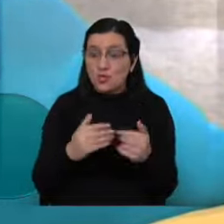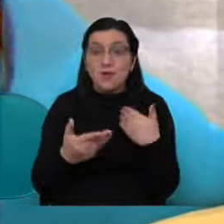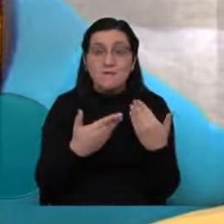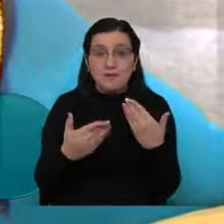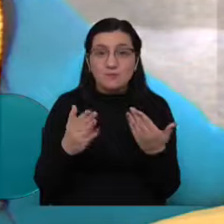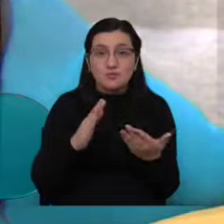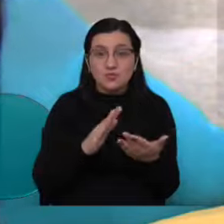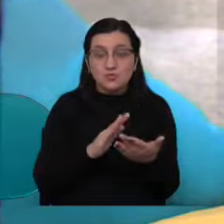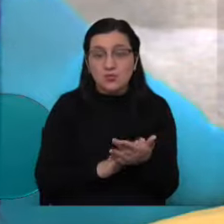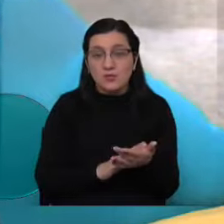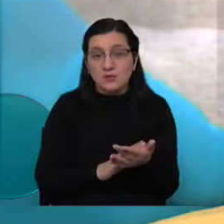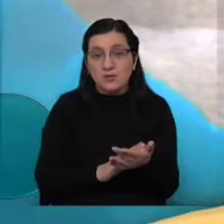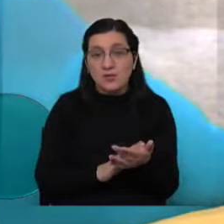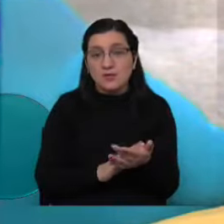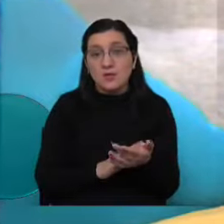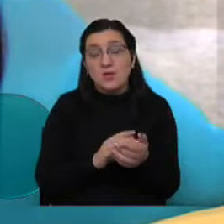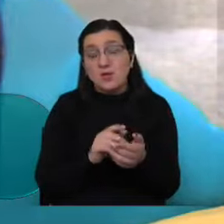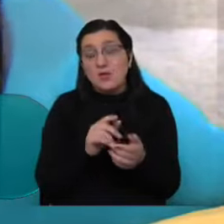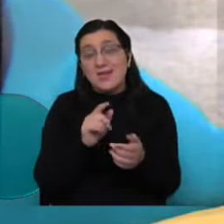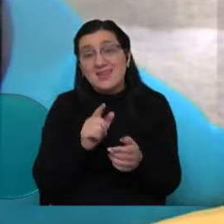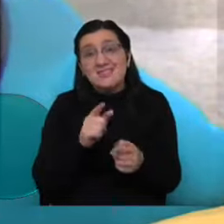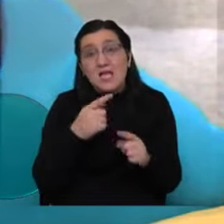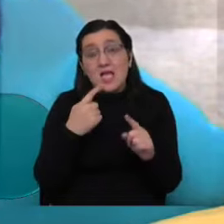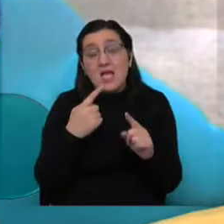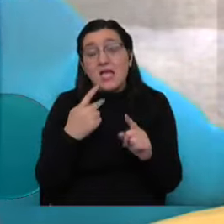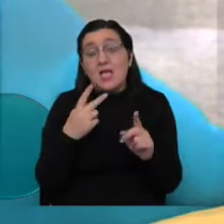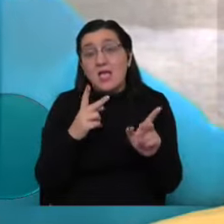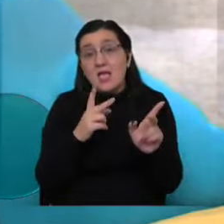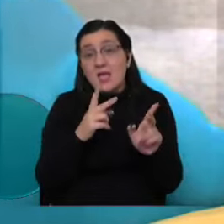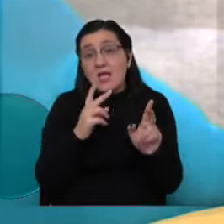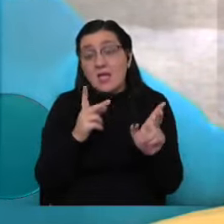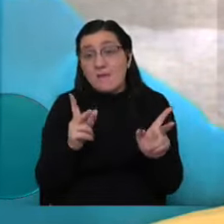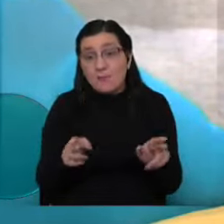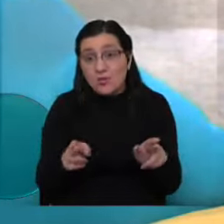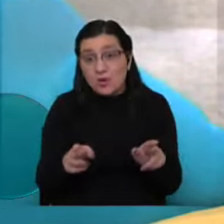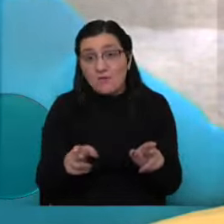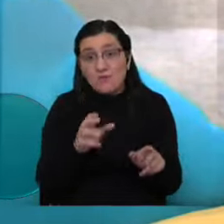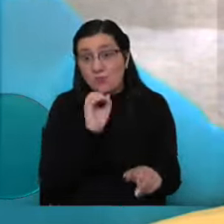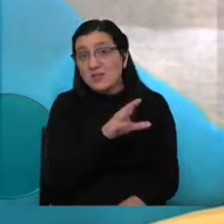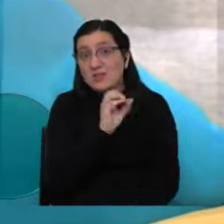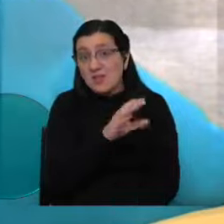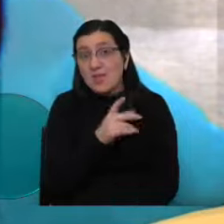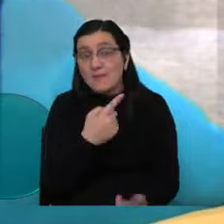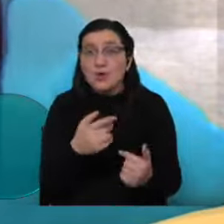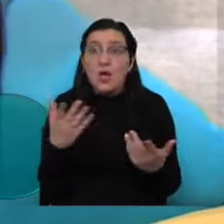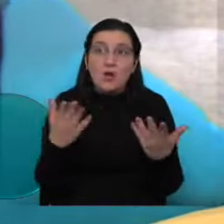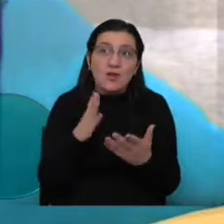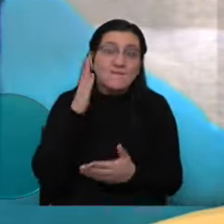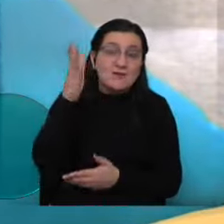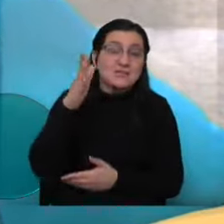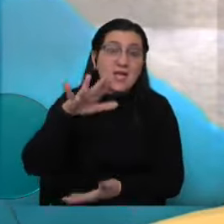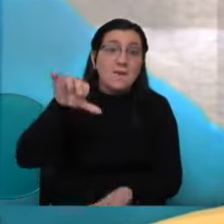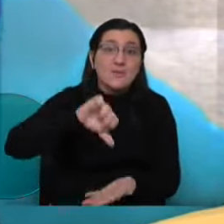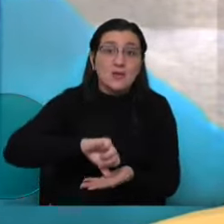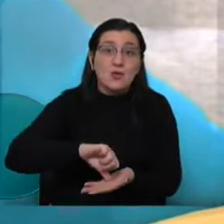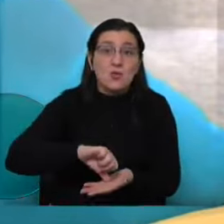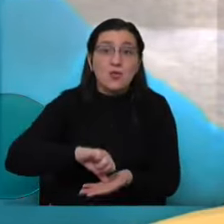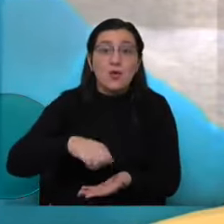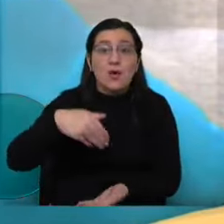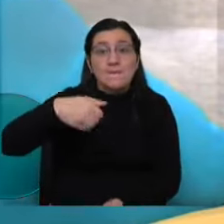de en su tiempo este todo ese ribete político fue muy criticado pero hoy por hoy vas a su a su pueblo y